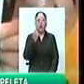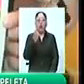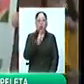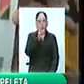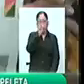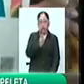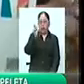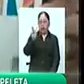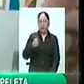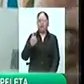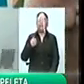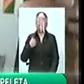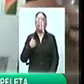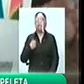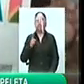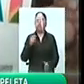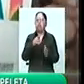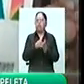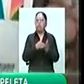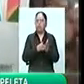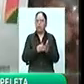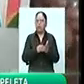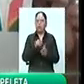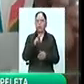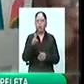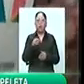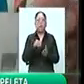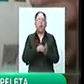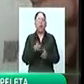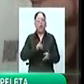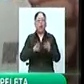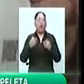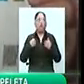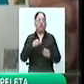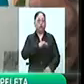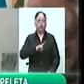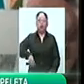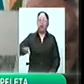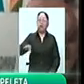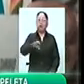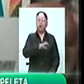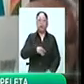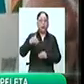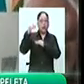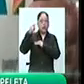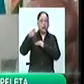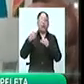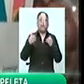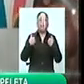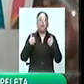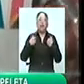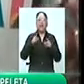grande de Santa Cruz, 1.200.000 personas, se imagina, ¿no? Entonces esta mega ciudad de Santa Cruz,